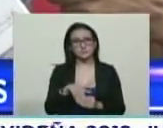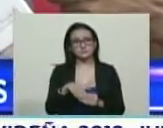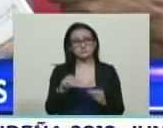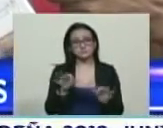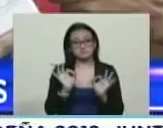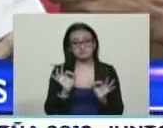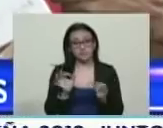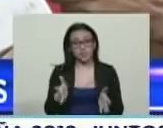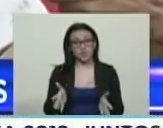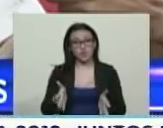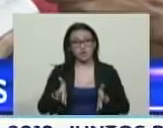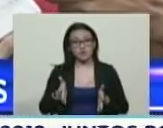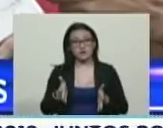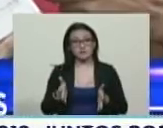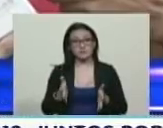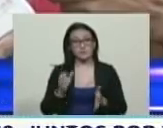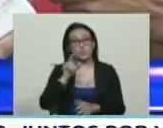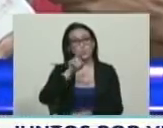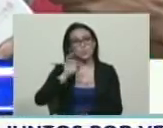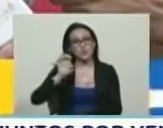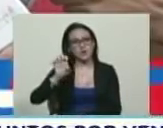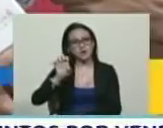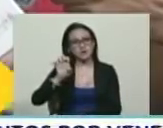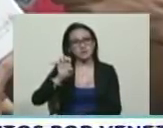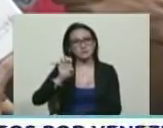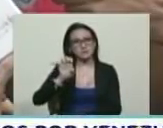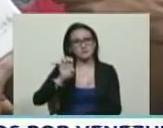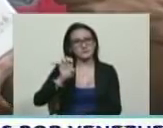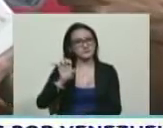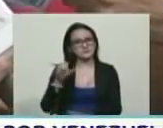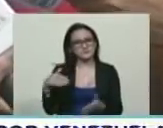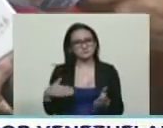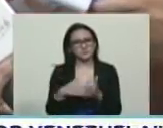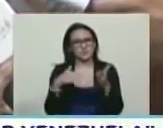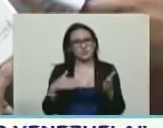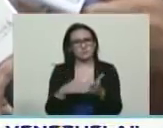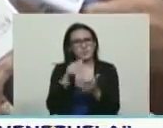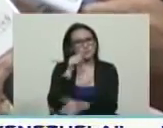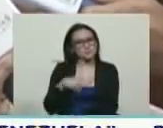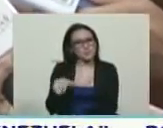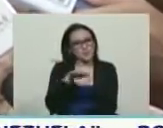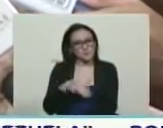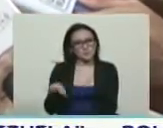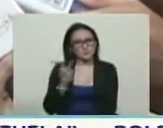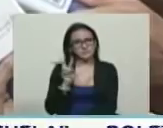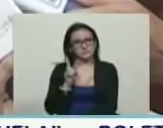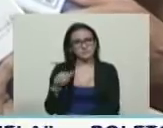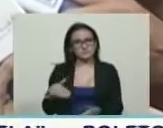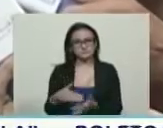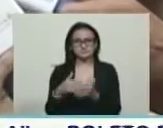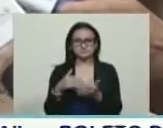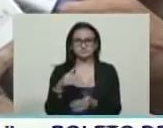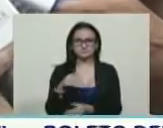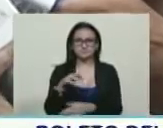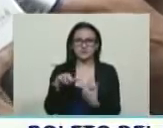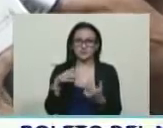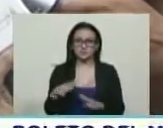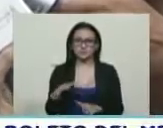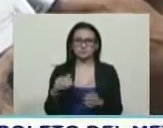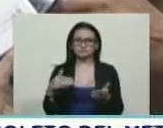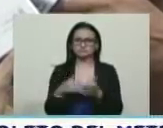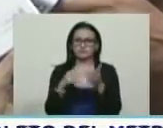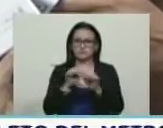ganó, la Unión Europea ha atacado al pueblo de Venezuela, ha atacado a la revolución bolivariana, ha atacado al sistema